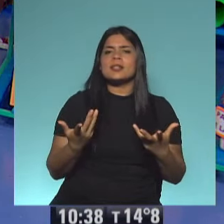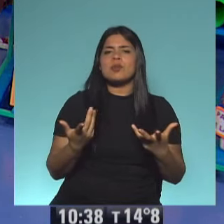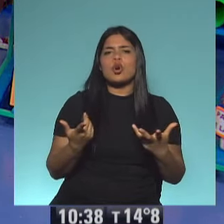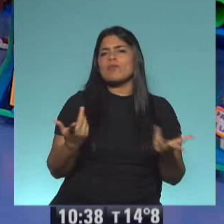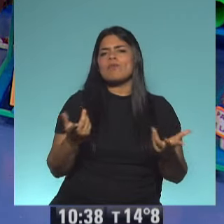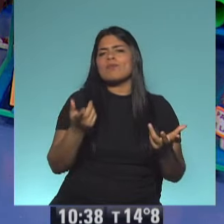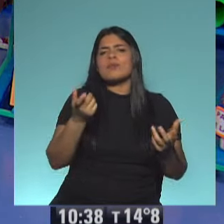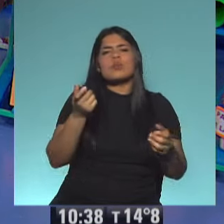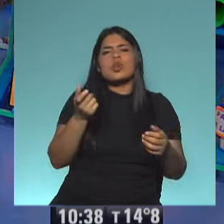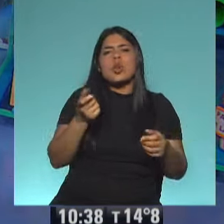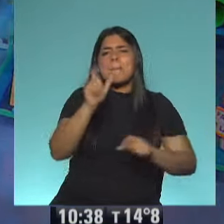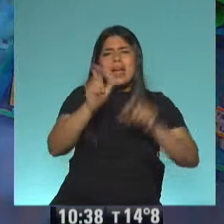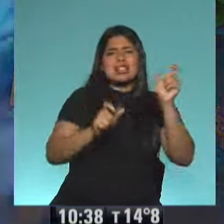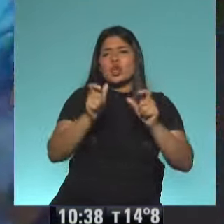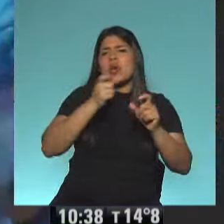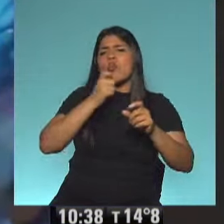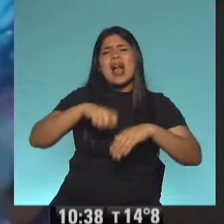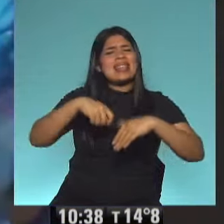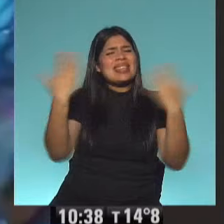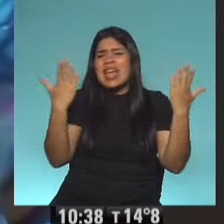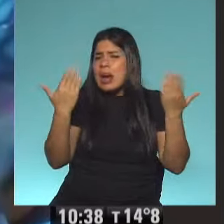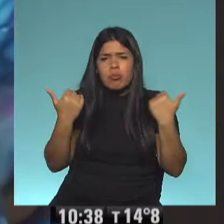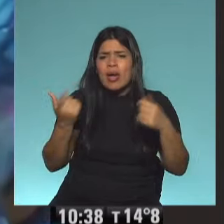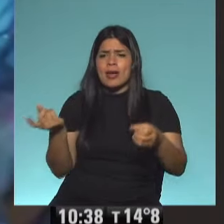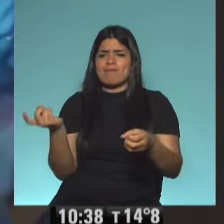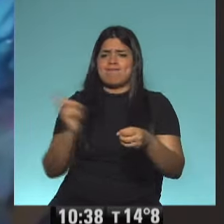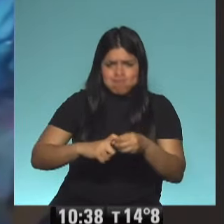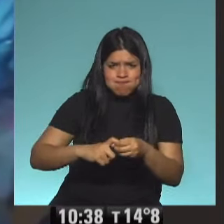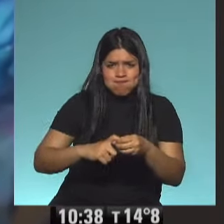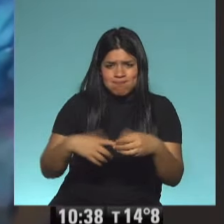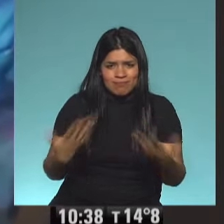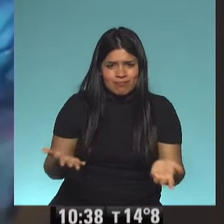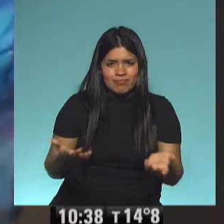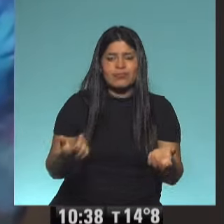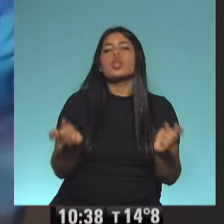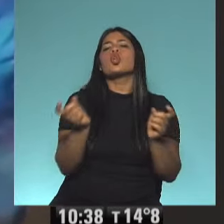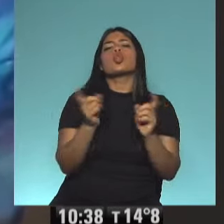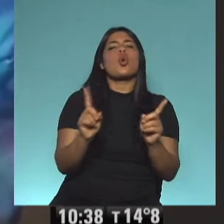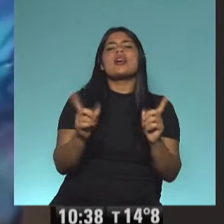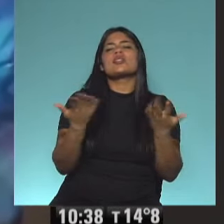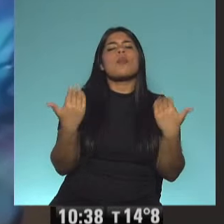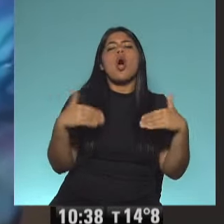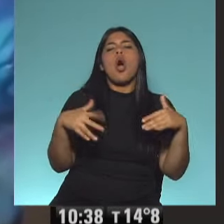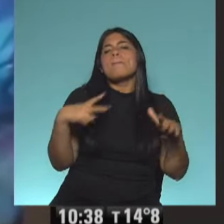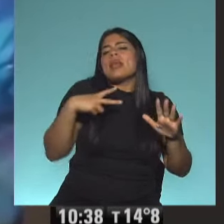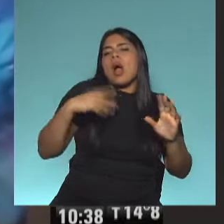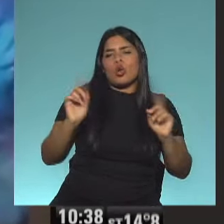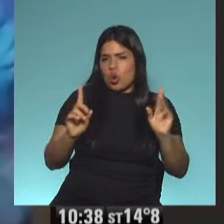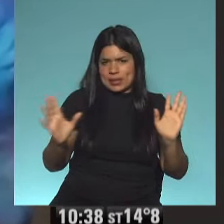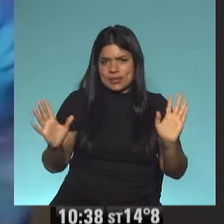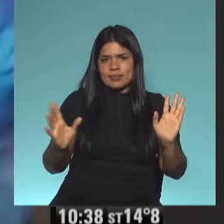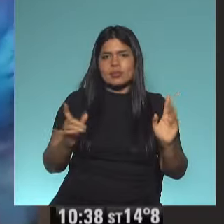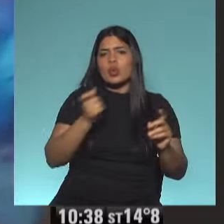Cualquier ciudadano puede participar del carnaval, o sea, esto de salir a la calle en el recorrido del carnaval,